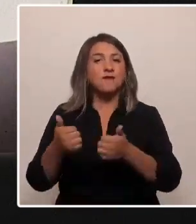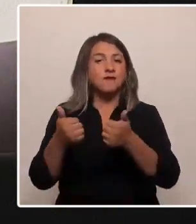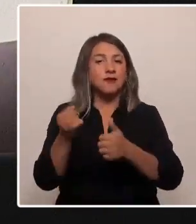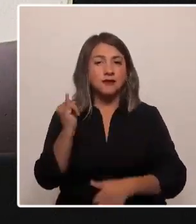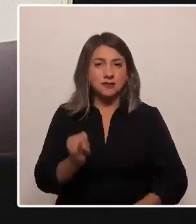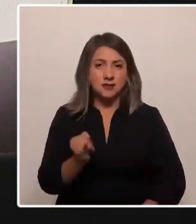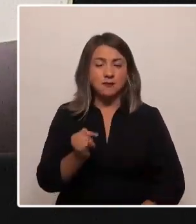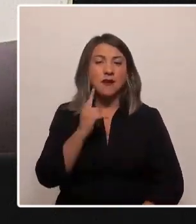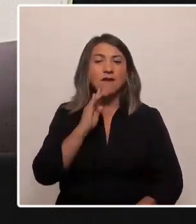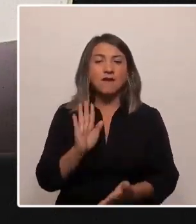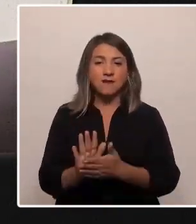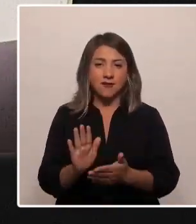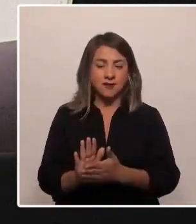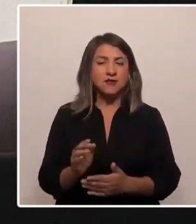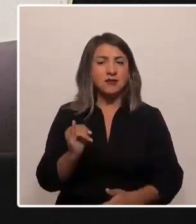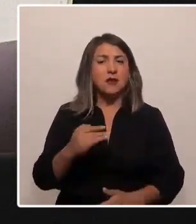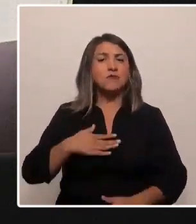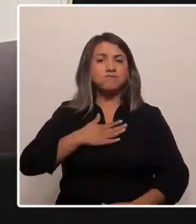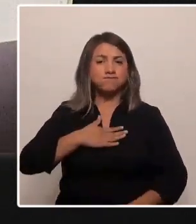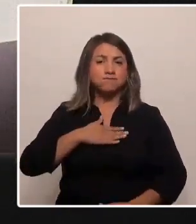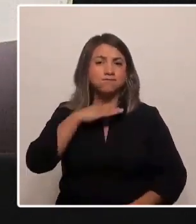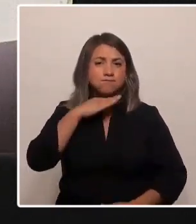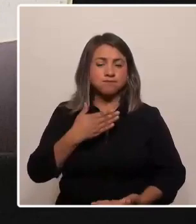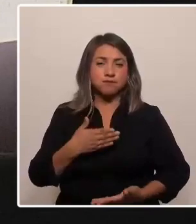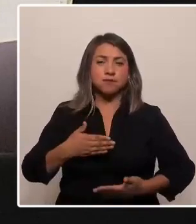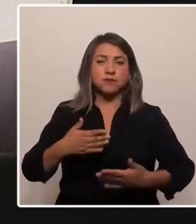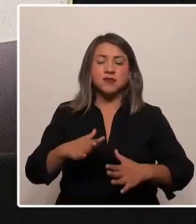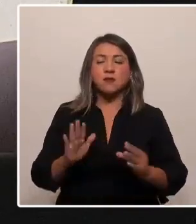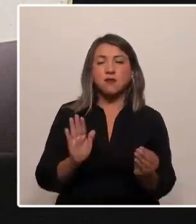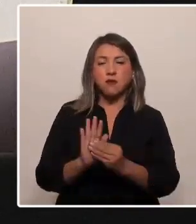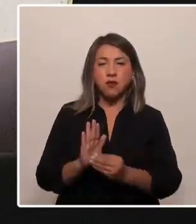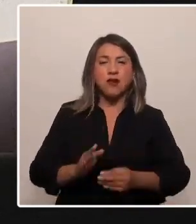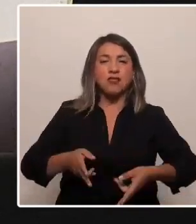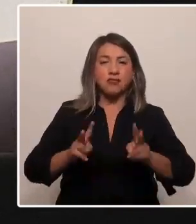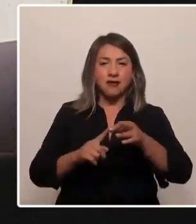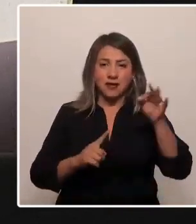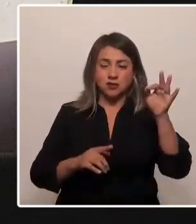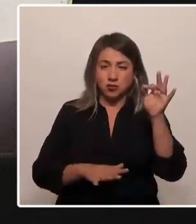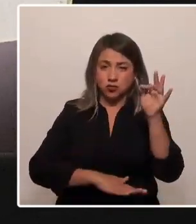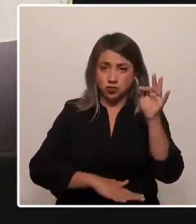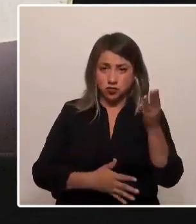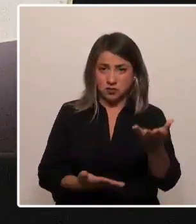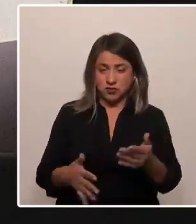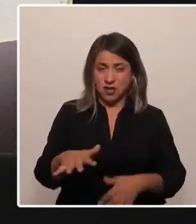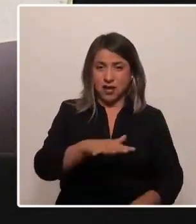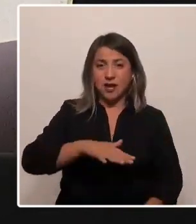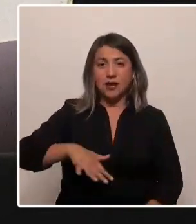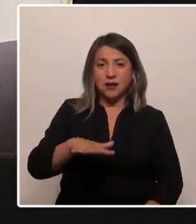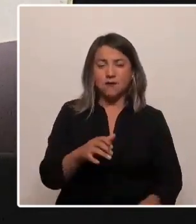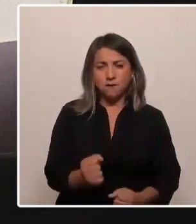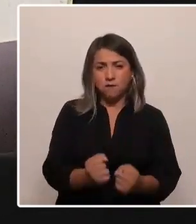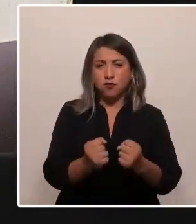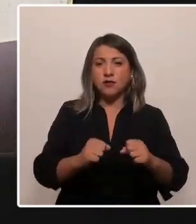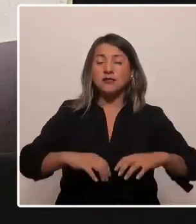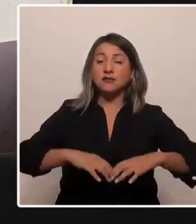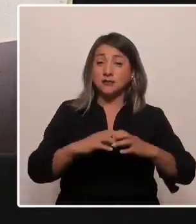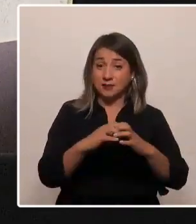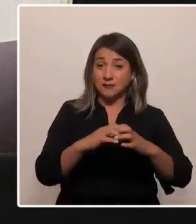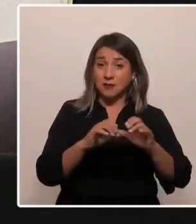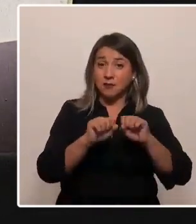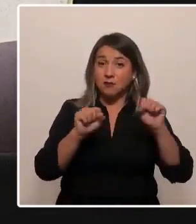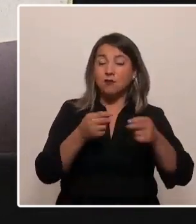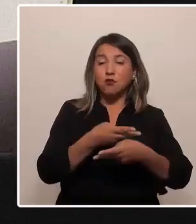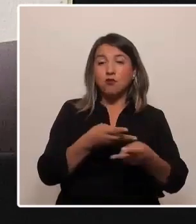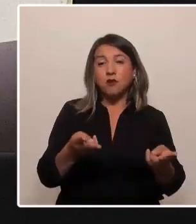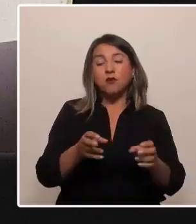la evidencia de la plena satisfacción de los derechos sociales. En la medida en que más fuertes sean nuestros sistemas públicos de educación,